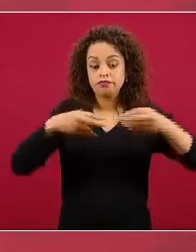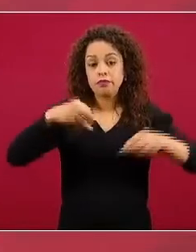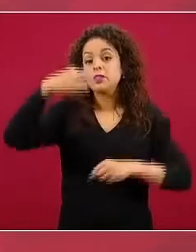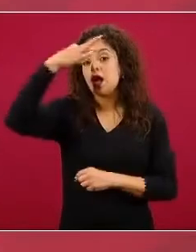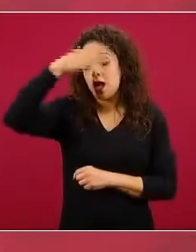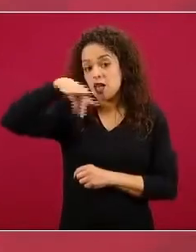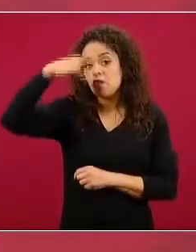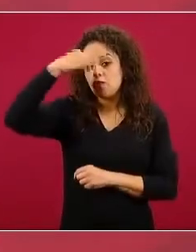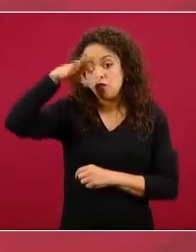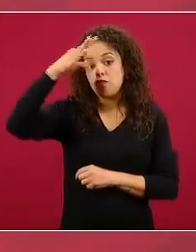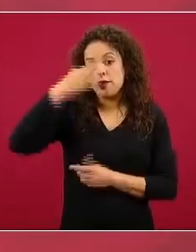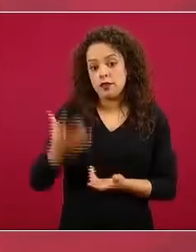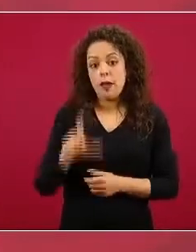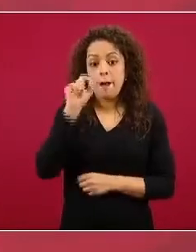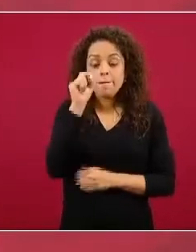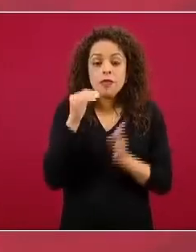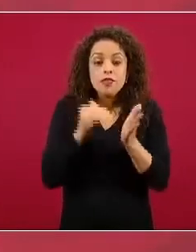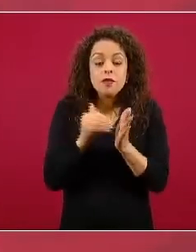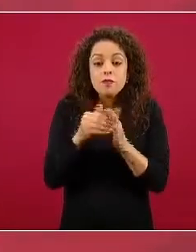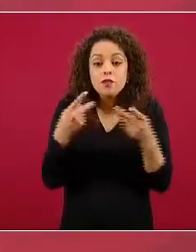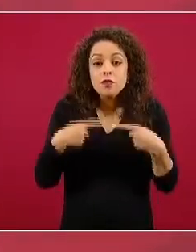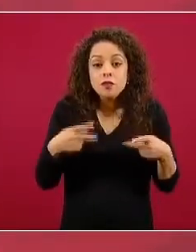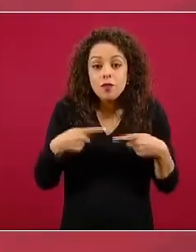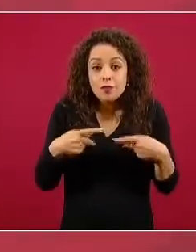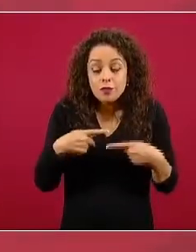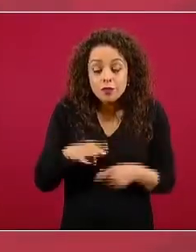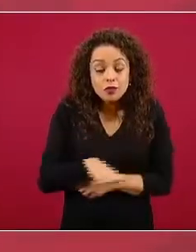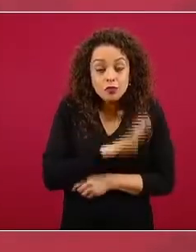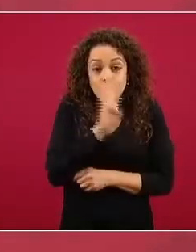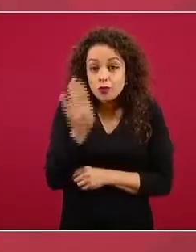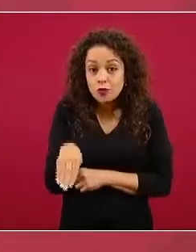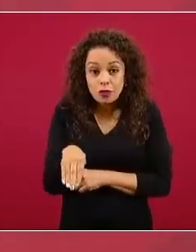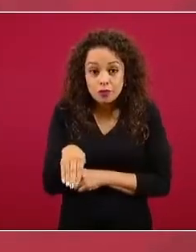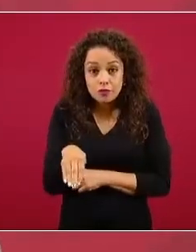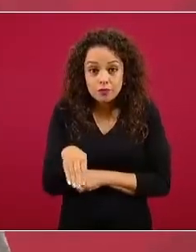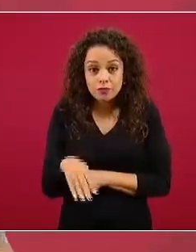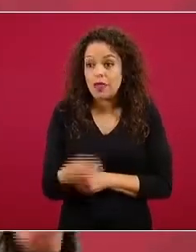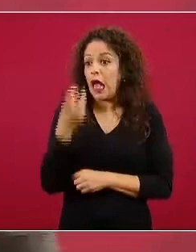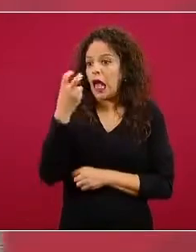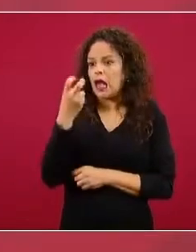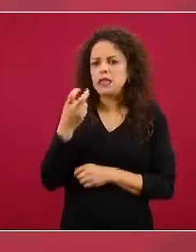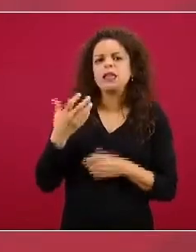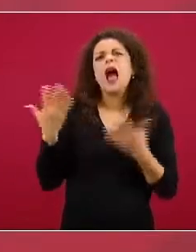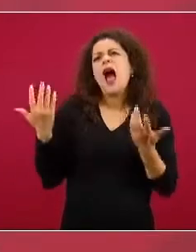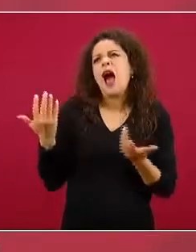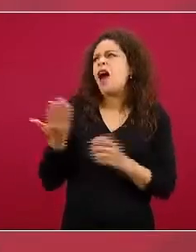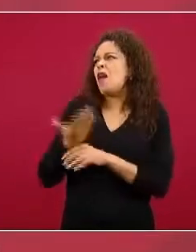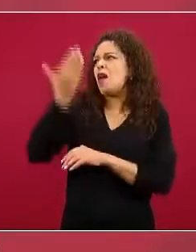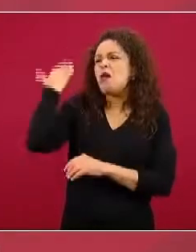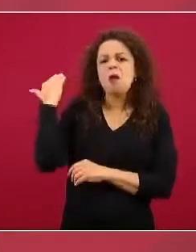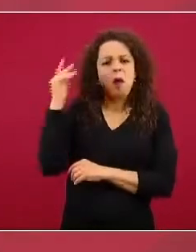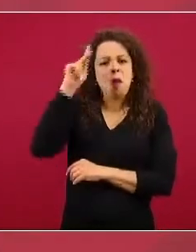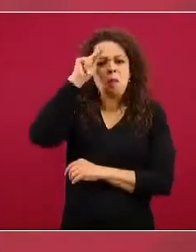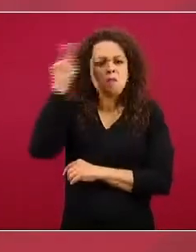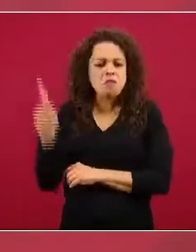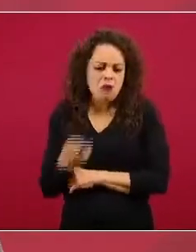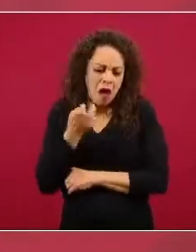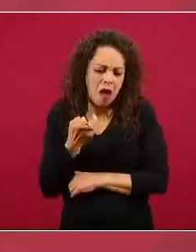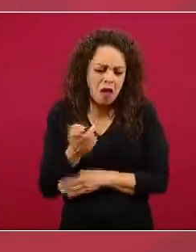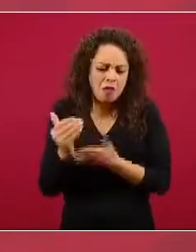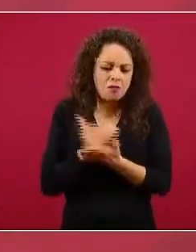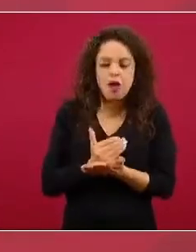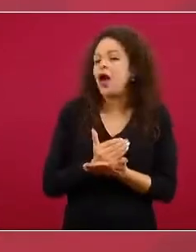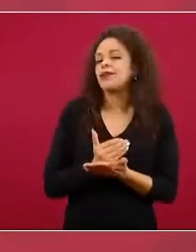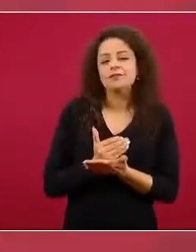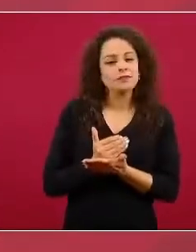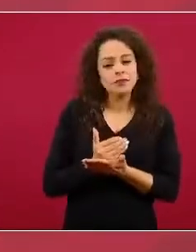fallecieron 20 millones de personas. Y no es consuelo, no se trata de pensar, bueno, menos mal que esta fue menor. Se trata